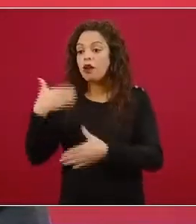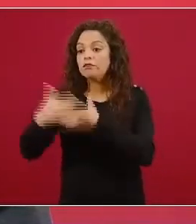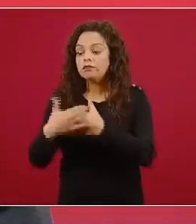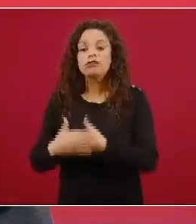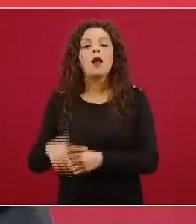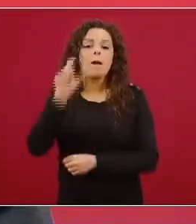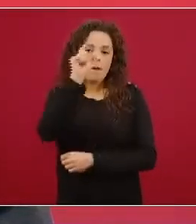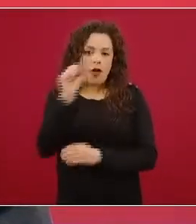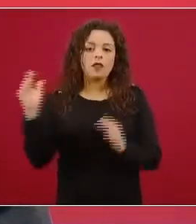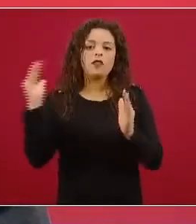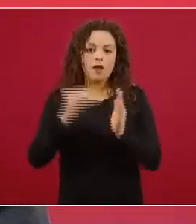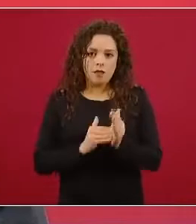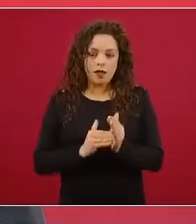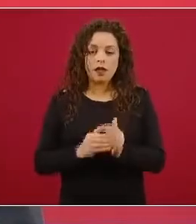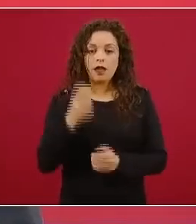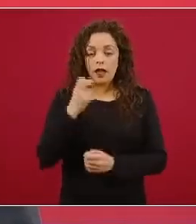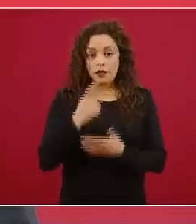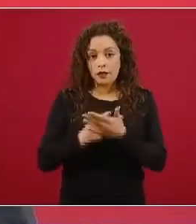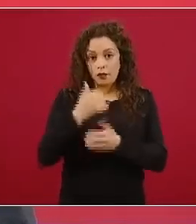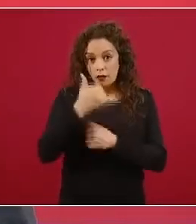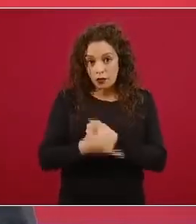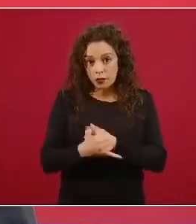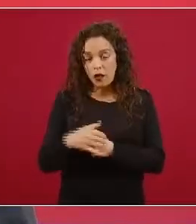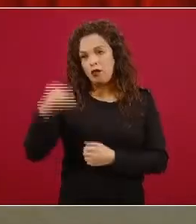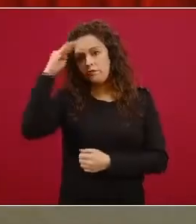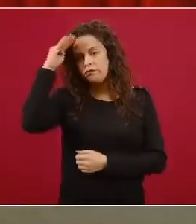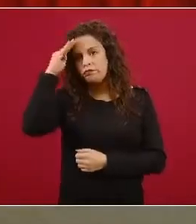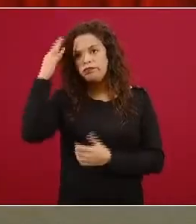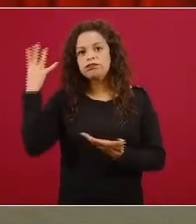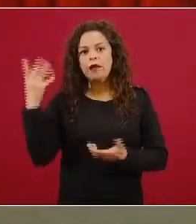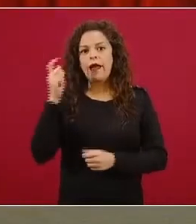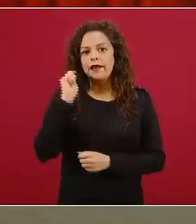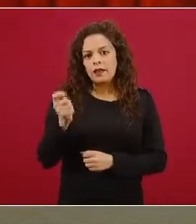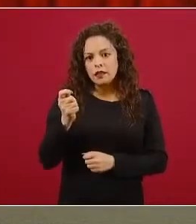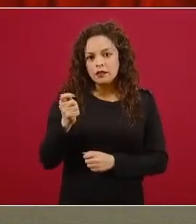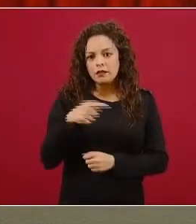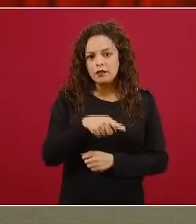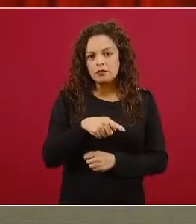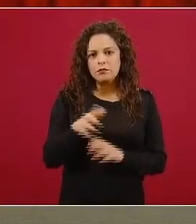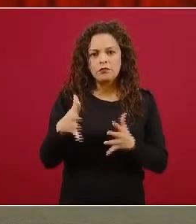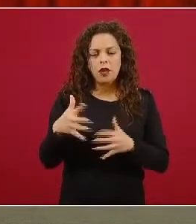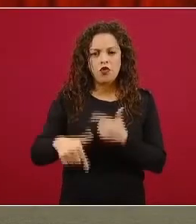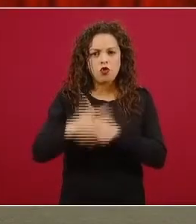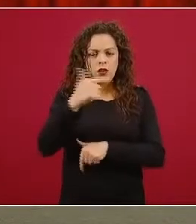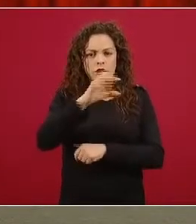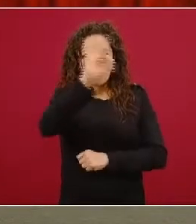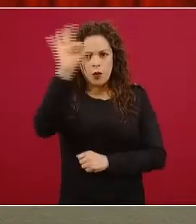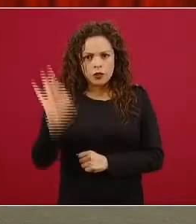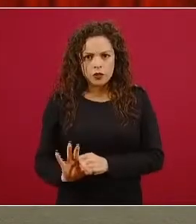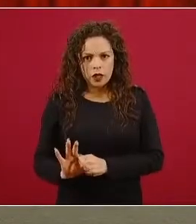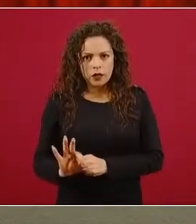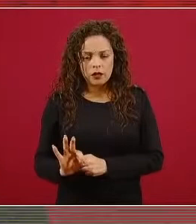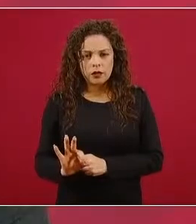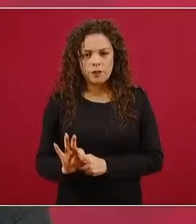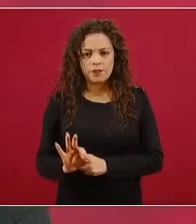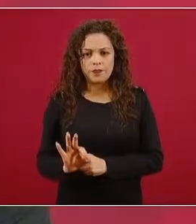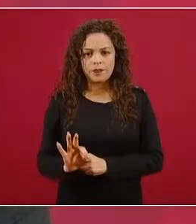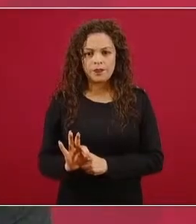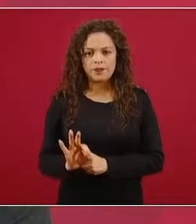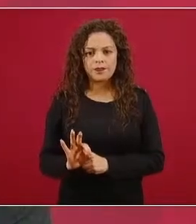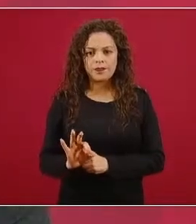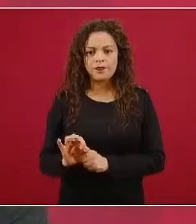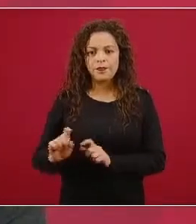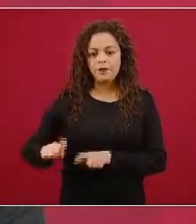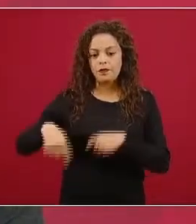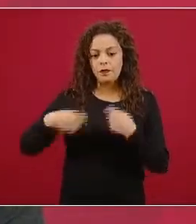en el propio proyecto se considera que una proporción que es cerca del 12%, incluso se va a financiar